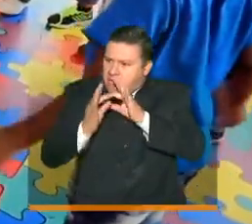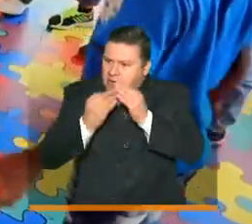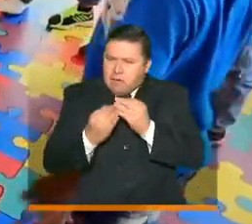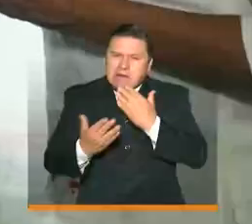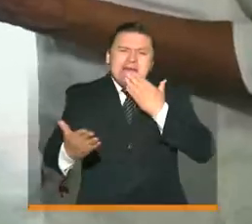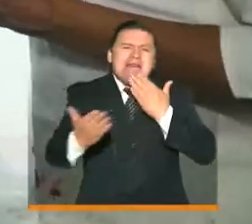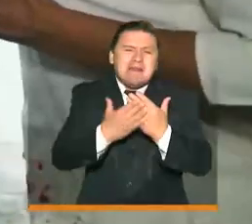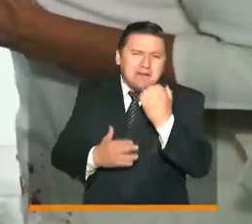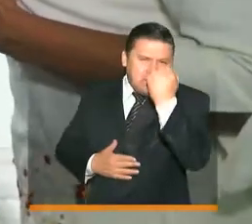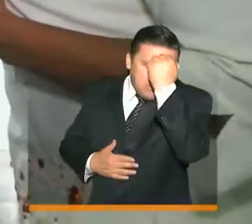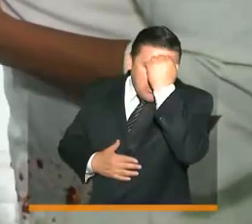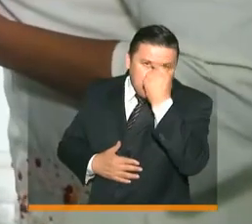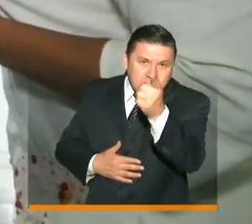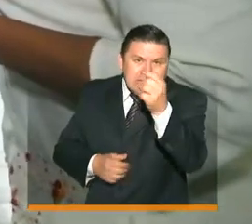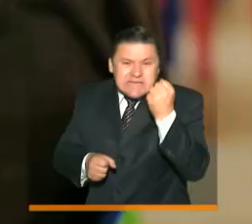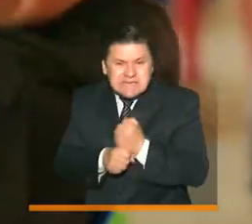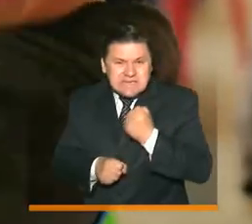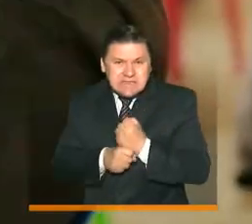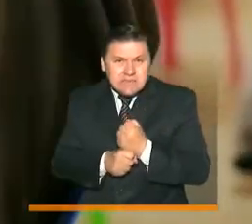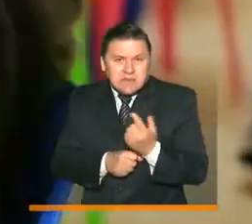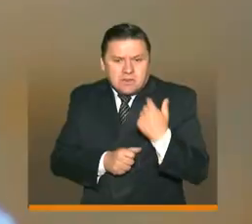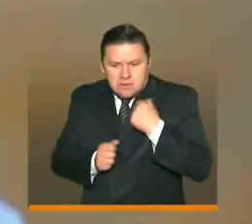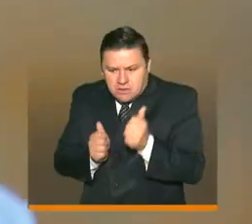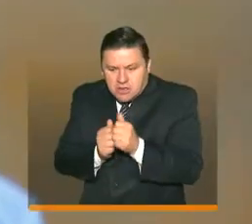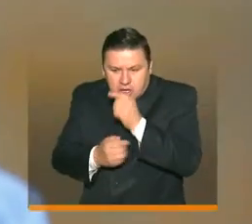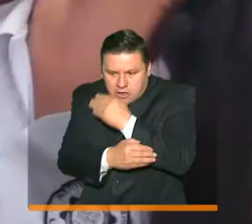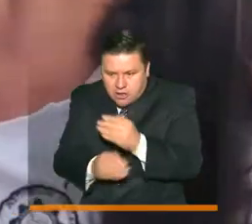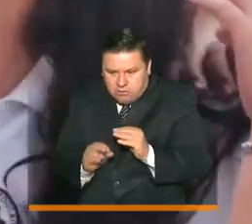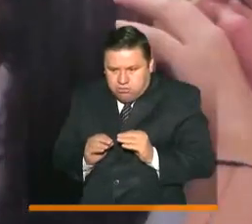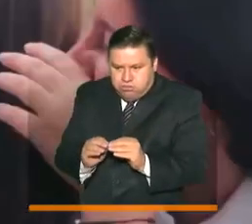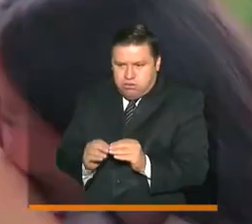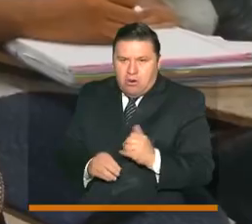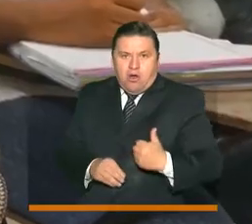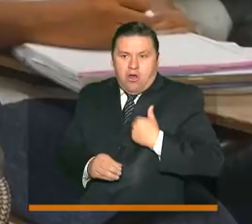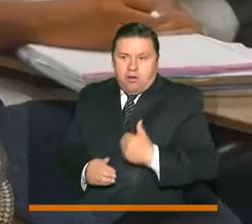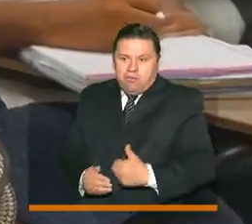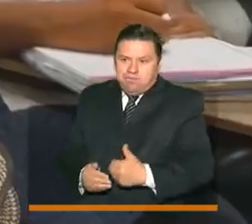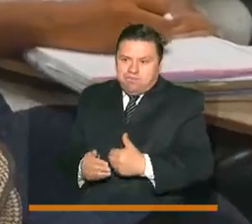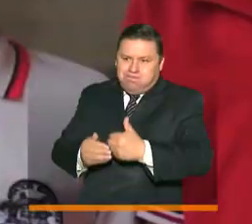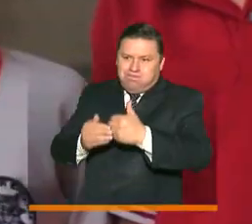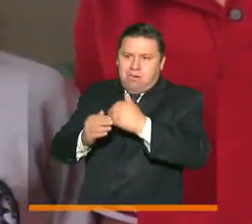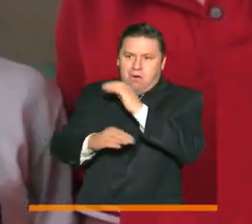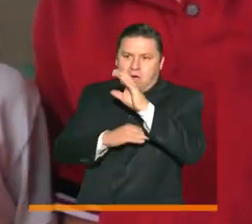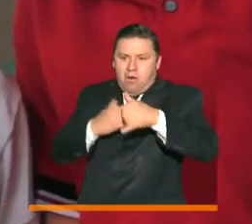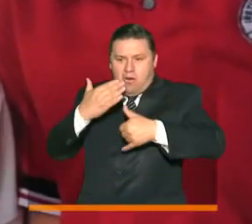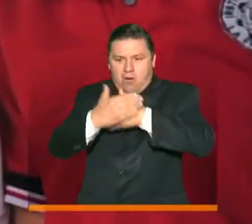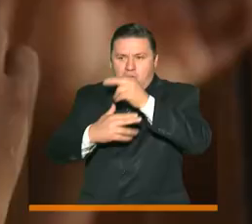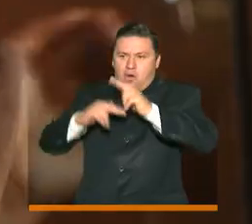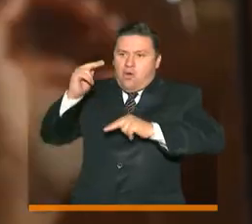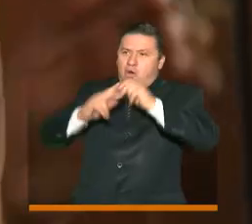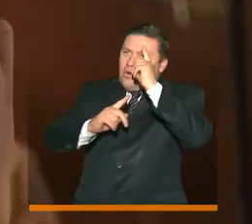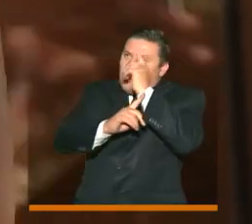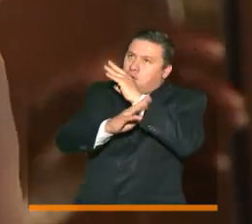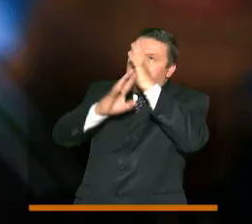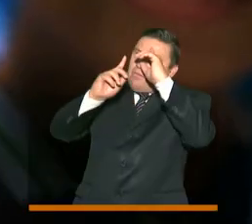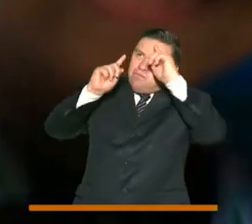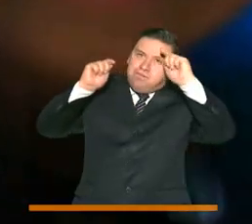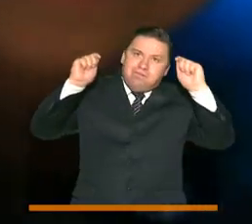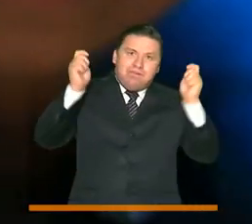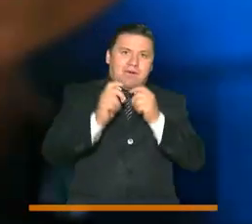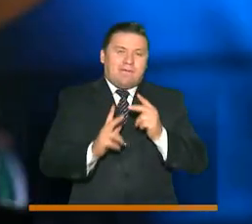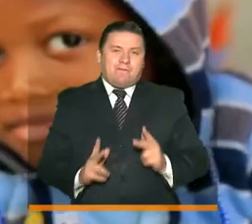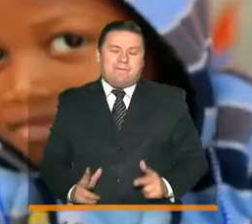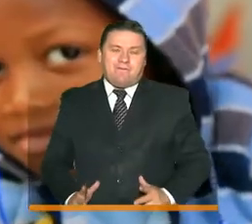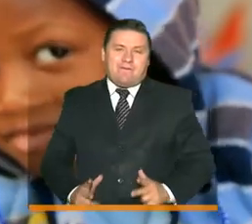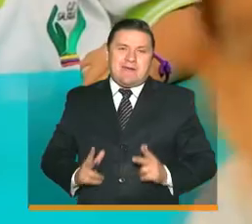Gracias, maestros, porque con su labor acompañan a niños, niñas, jóvenes y adultos del país a construir sus sueños y transformar sus